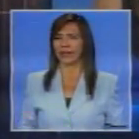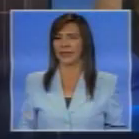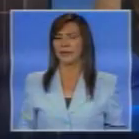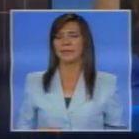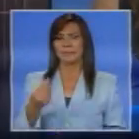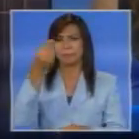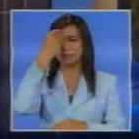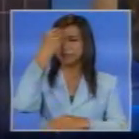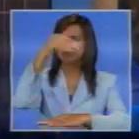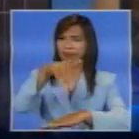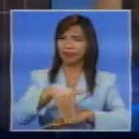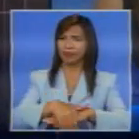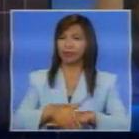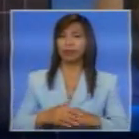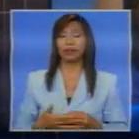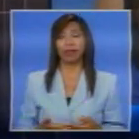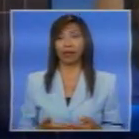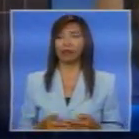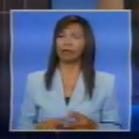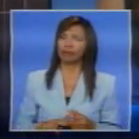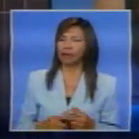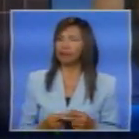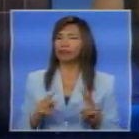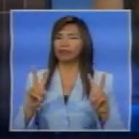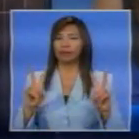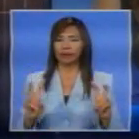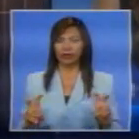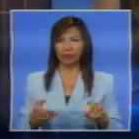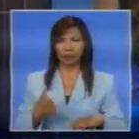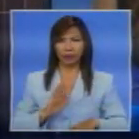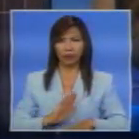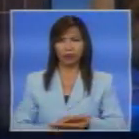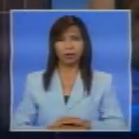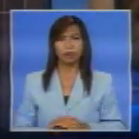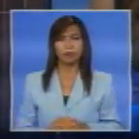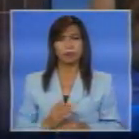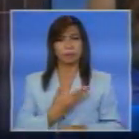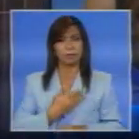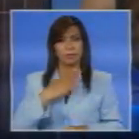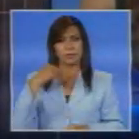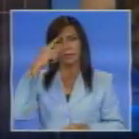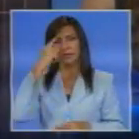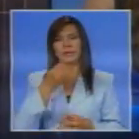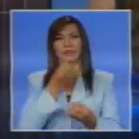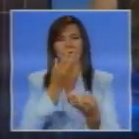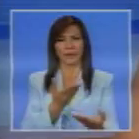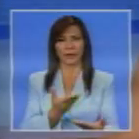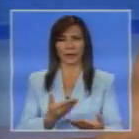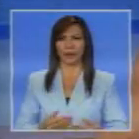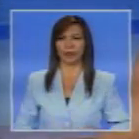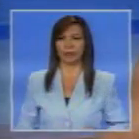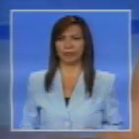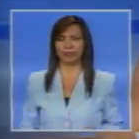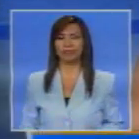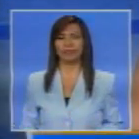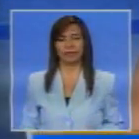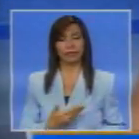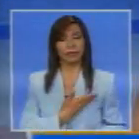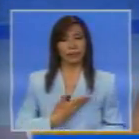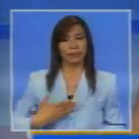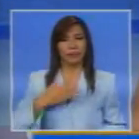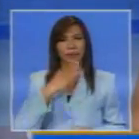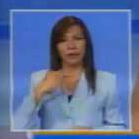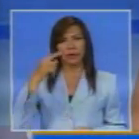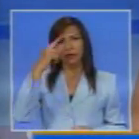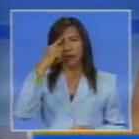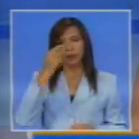Buenas tardes. Así es, empezamos este noticiero también con los anuncios que hiciera el presidente de la República. Así es, el presidente Rafael